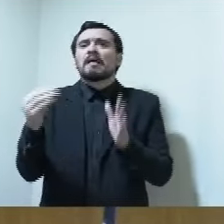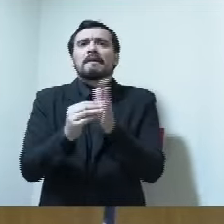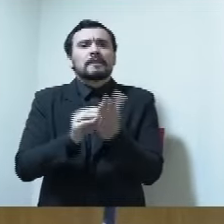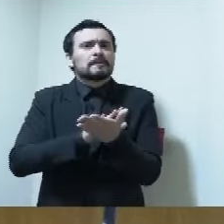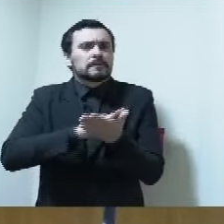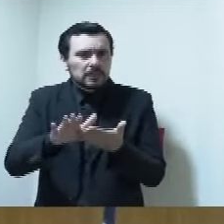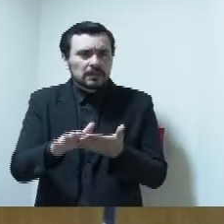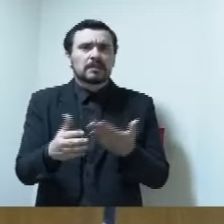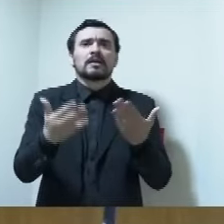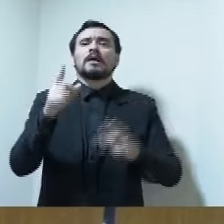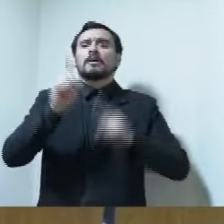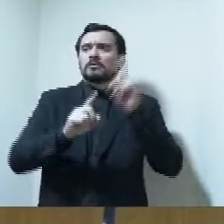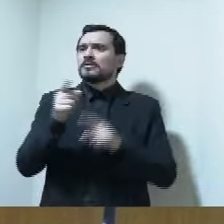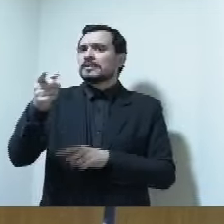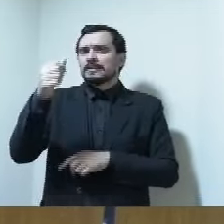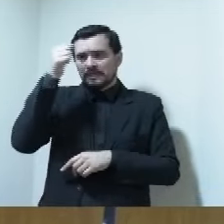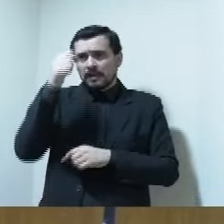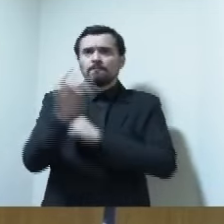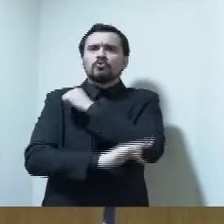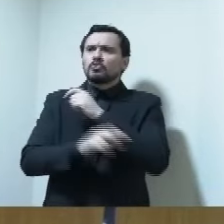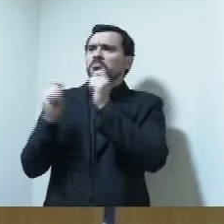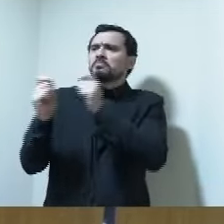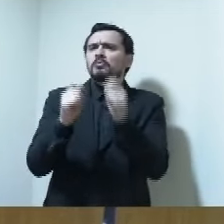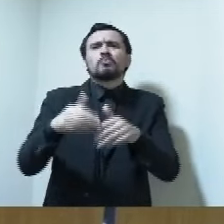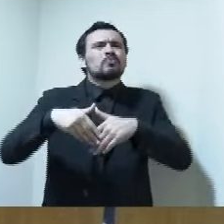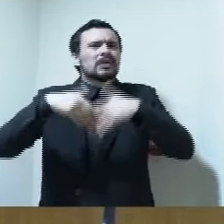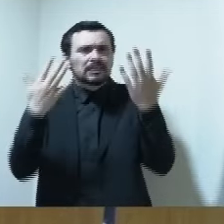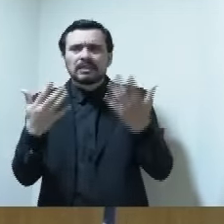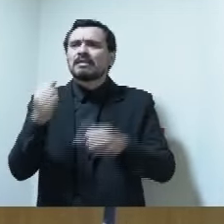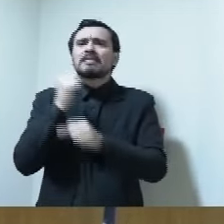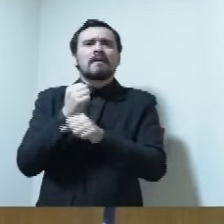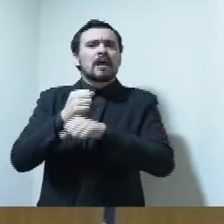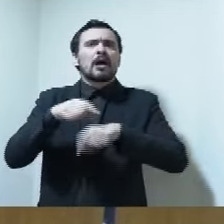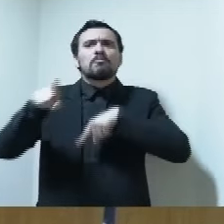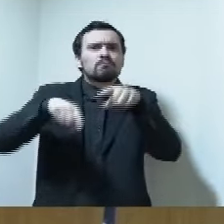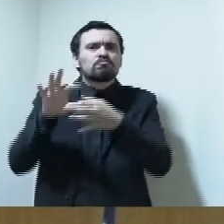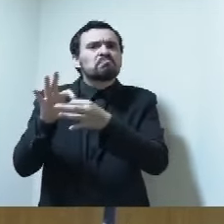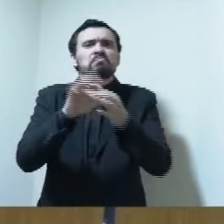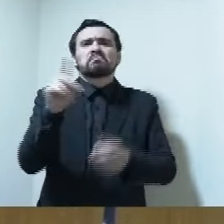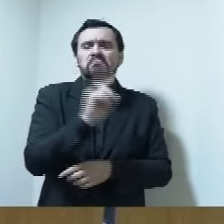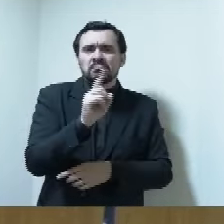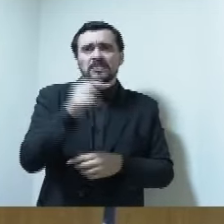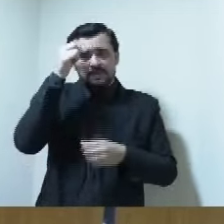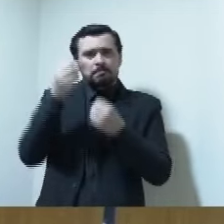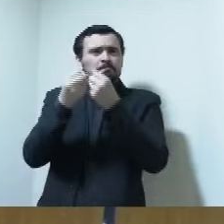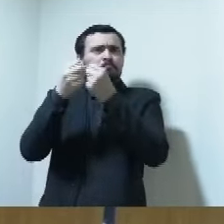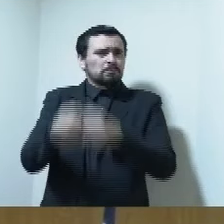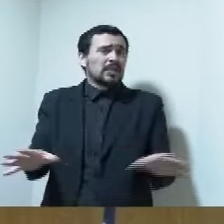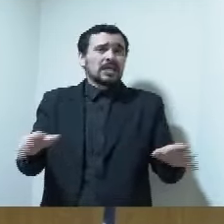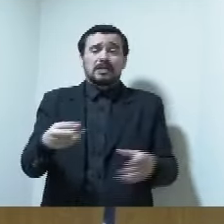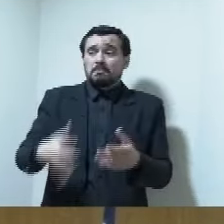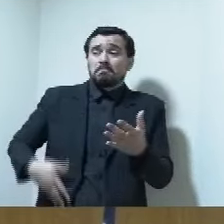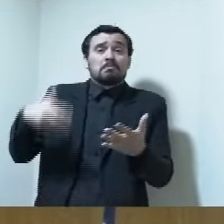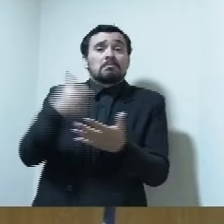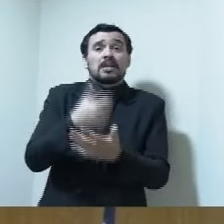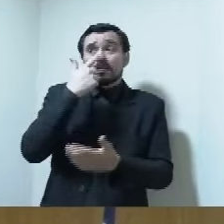desidia, muchas con duplicación de funciones y trabajando descoordinadamente, desperdiciando esfuerzos y recursos que son financiados por